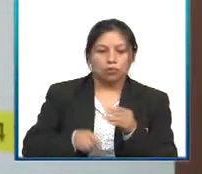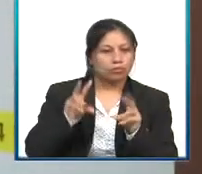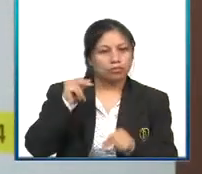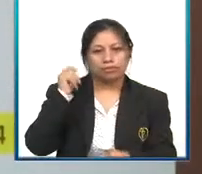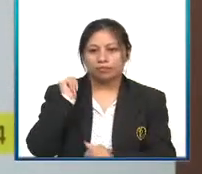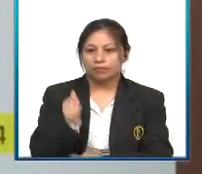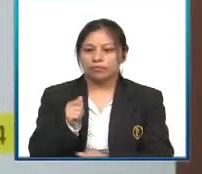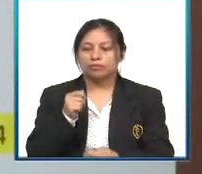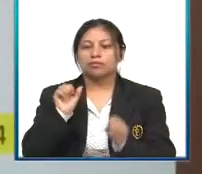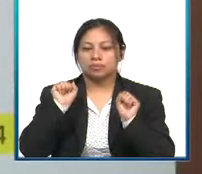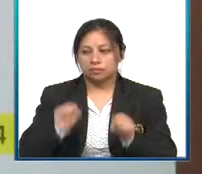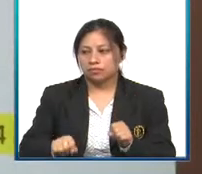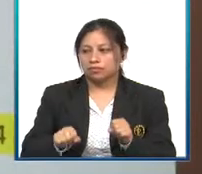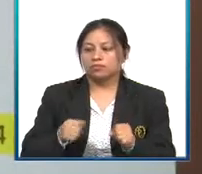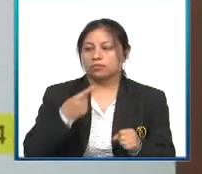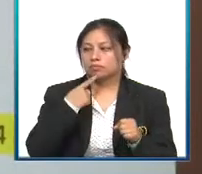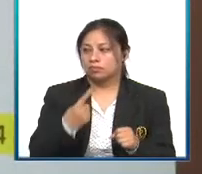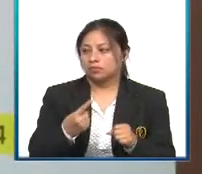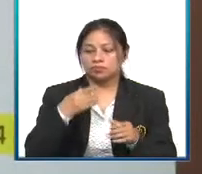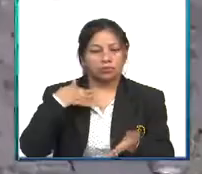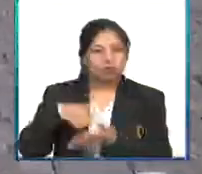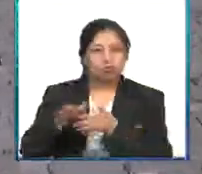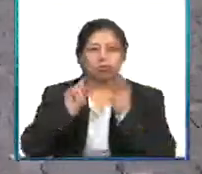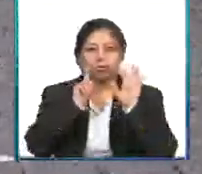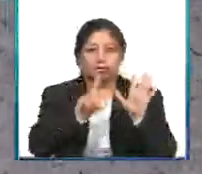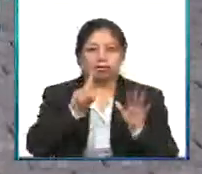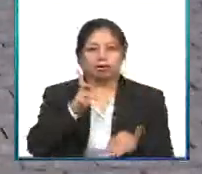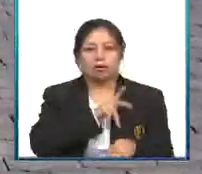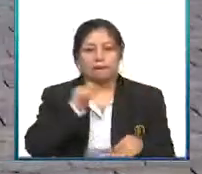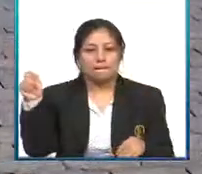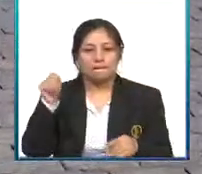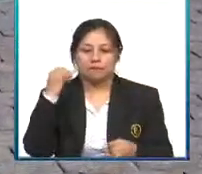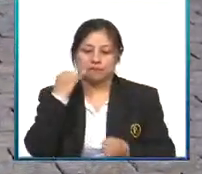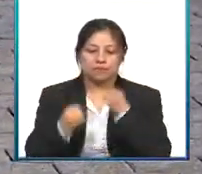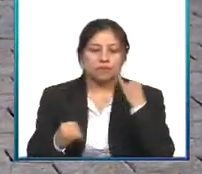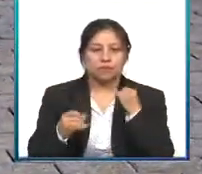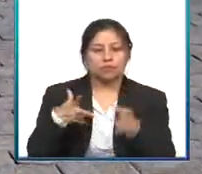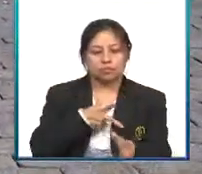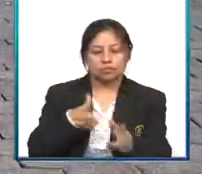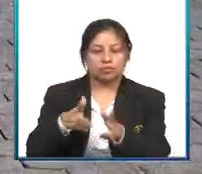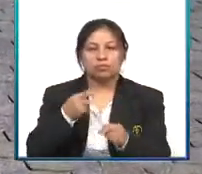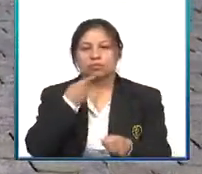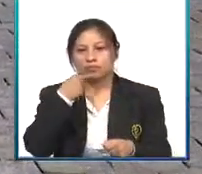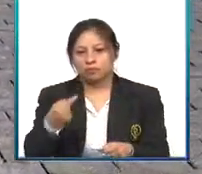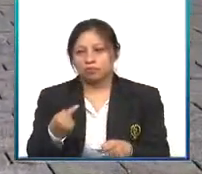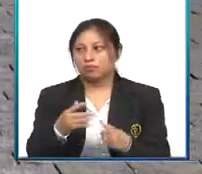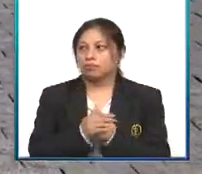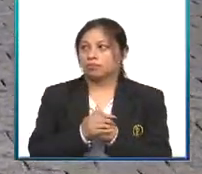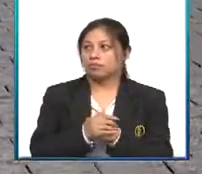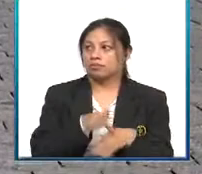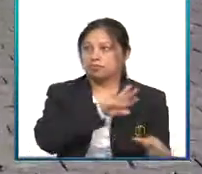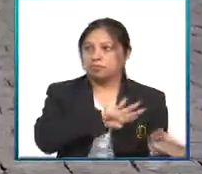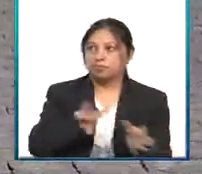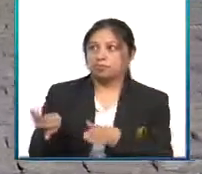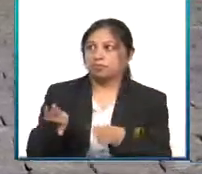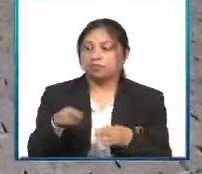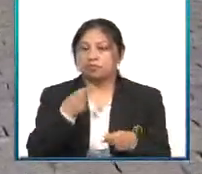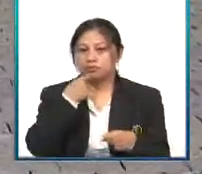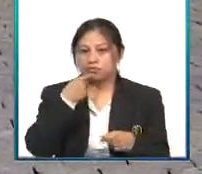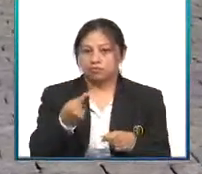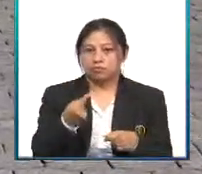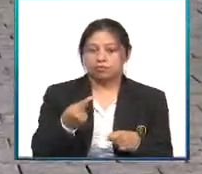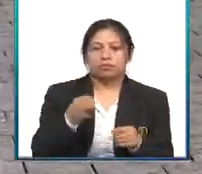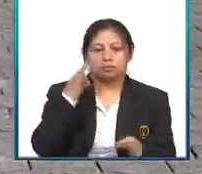el transportista puede sufrir una suspensión por 6 meses o el retiro definitivo de la unidad, indicó Yusha. Por su parte, el viceministro Díaz